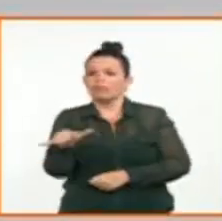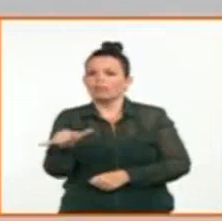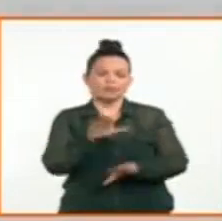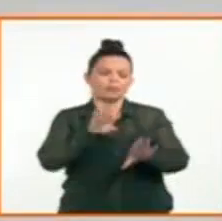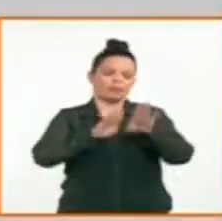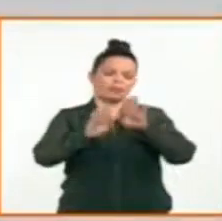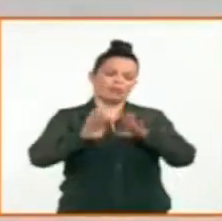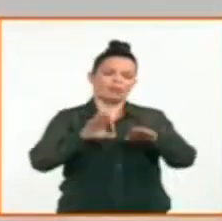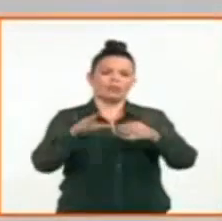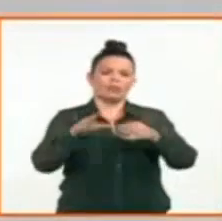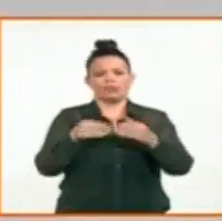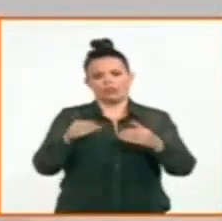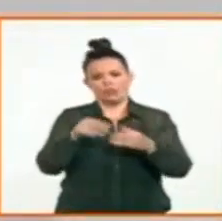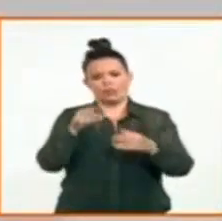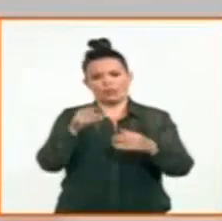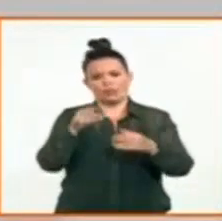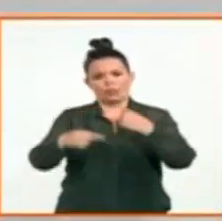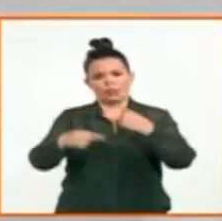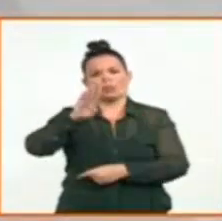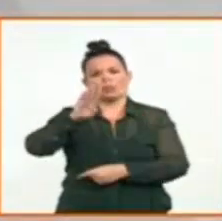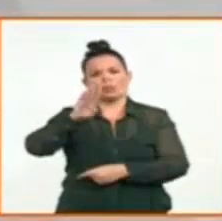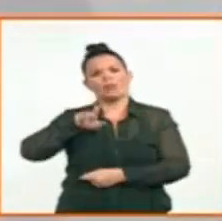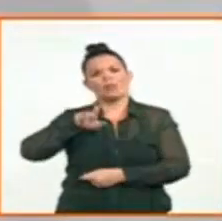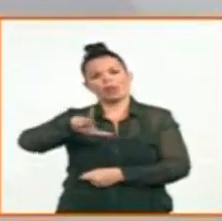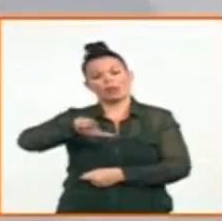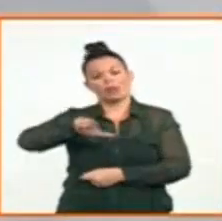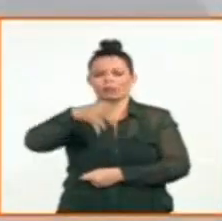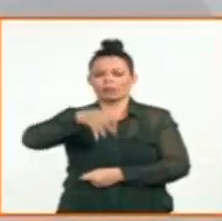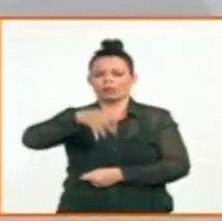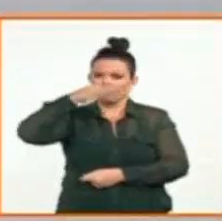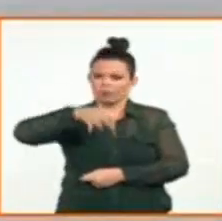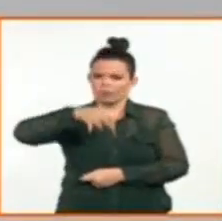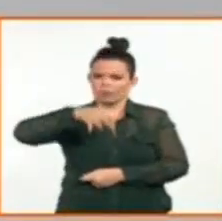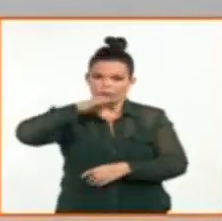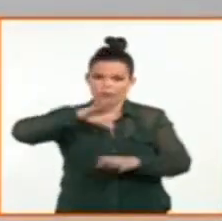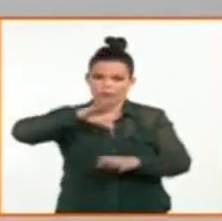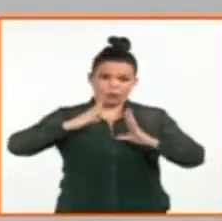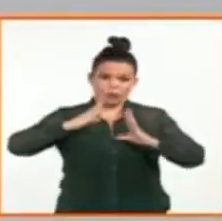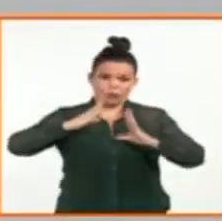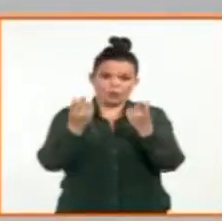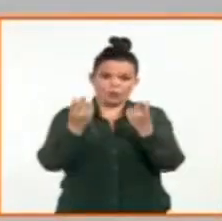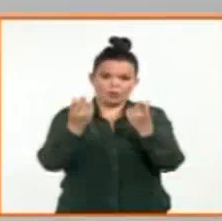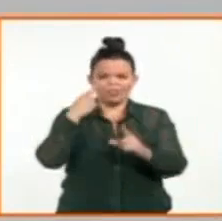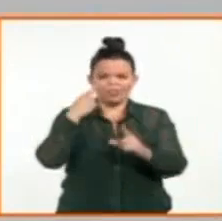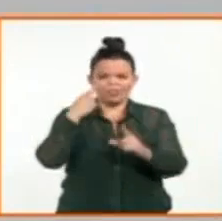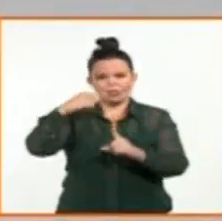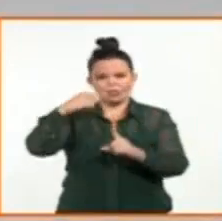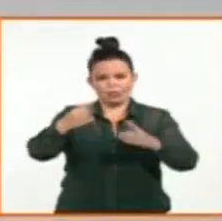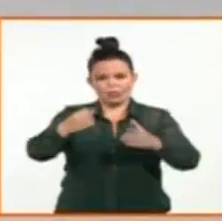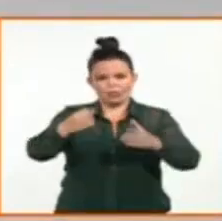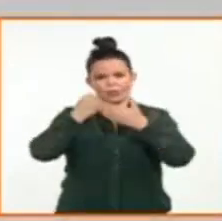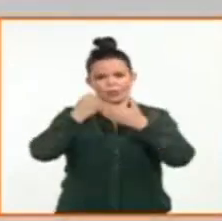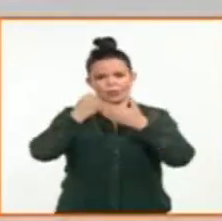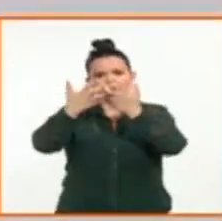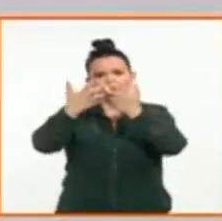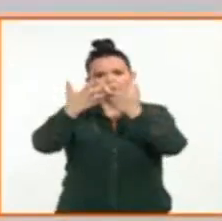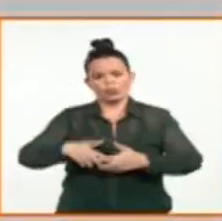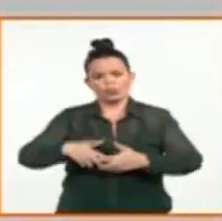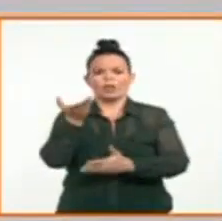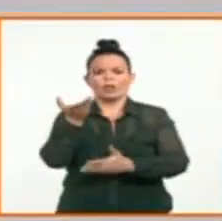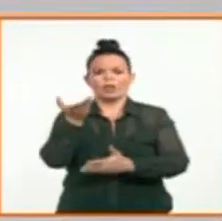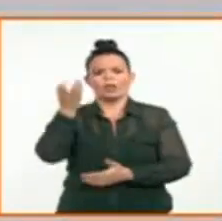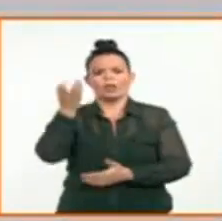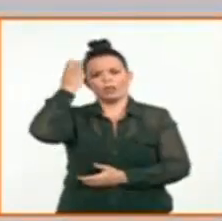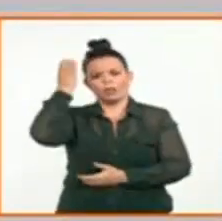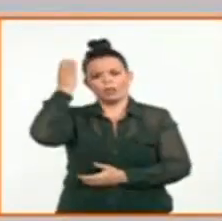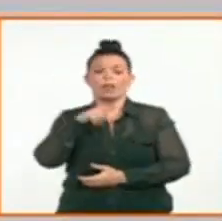fundamentalmente a Mariel, y hay que decir que las utilidades se fueron destinando también a producciones que tienen que ver con encargo estatal. Se lograron